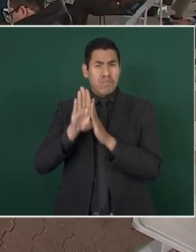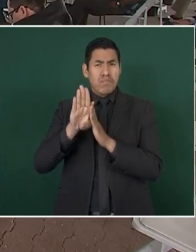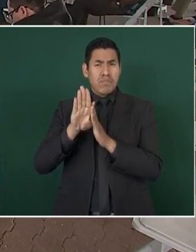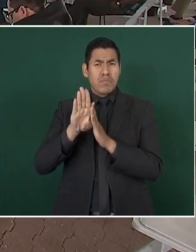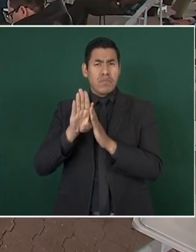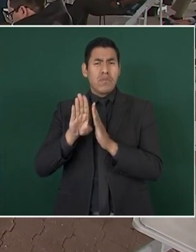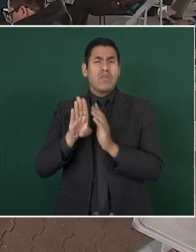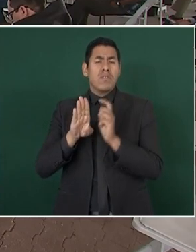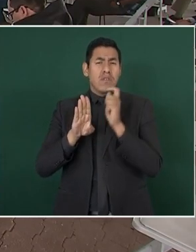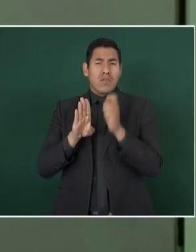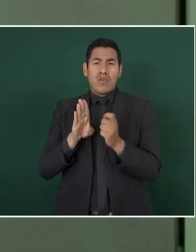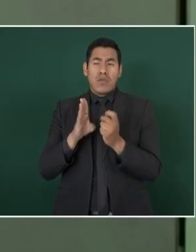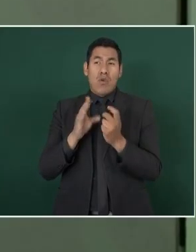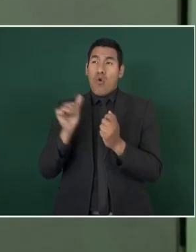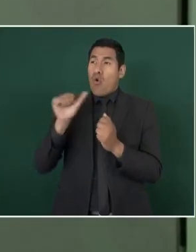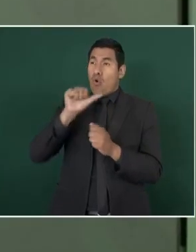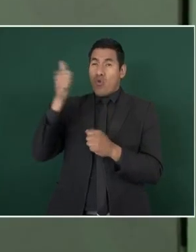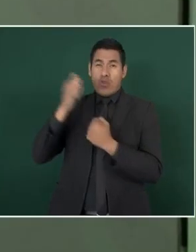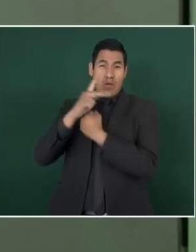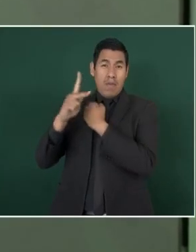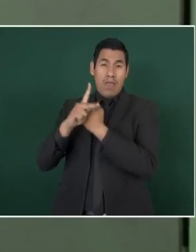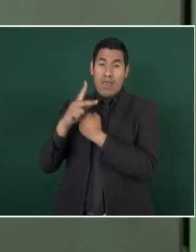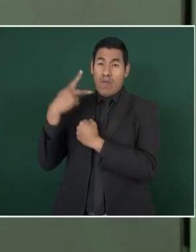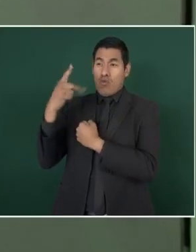está llegando mucha inversión extranjera.